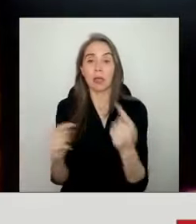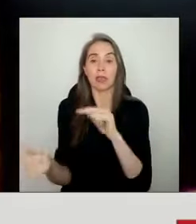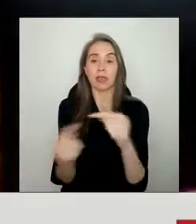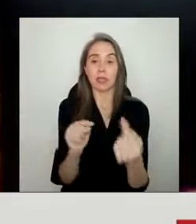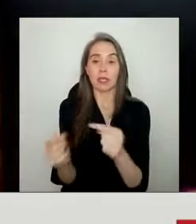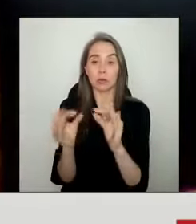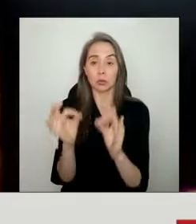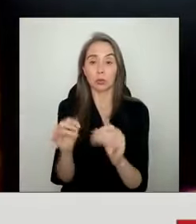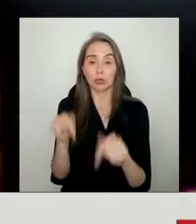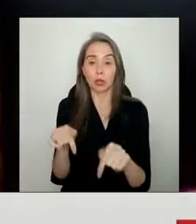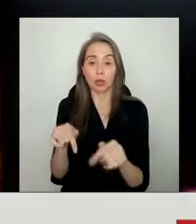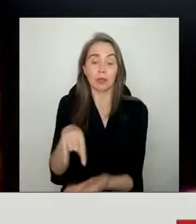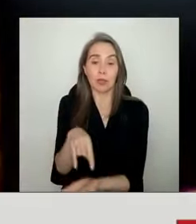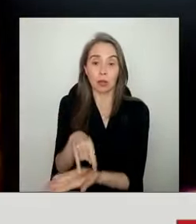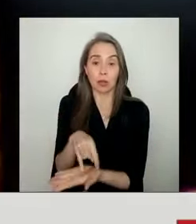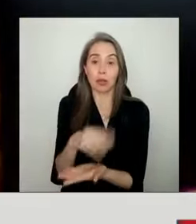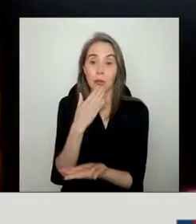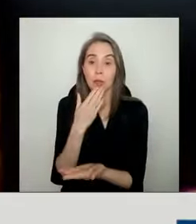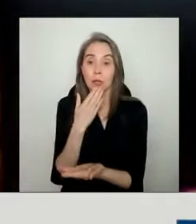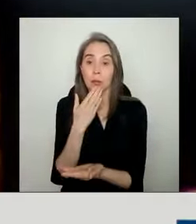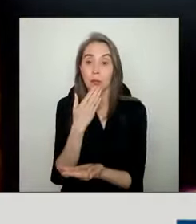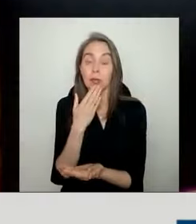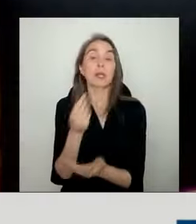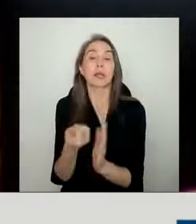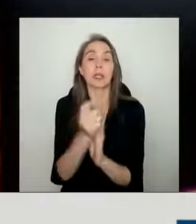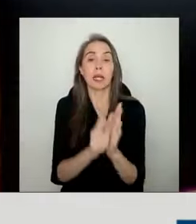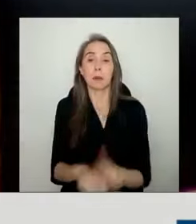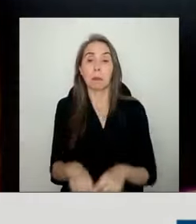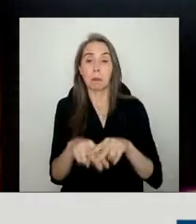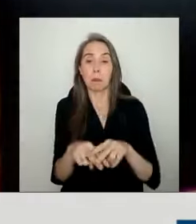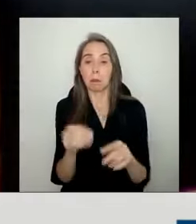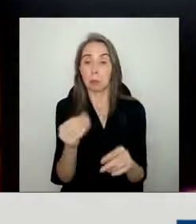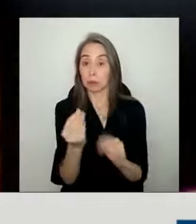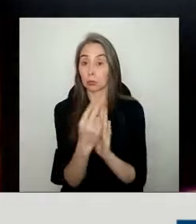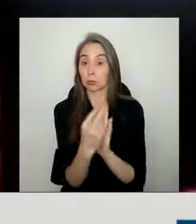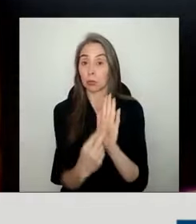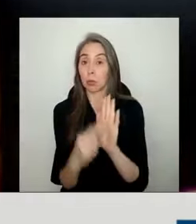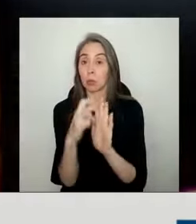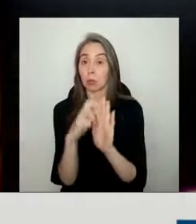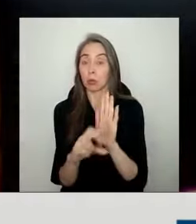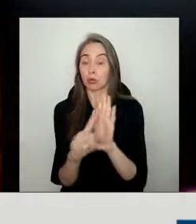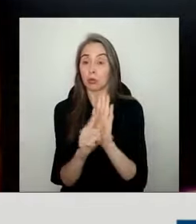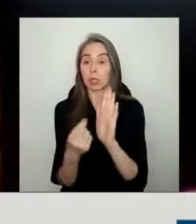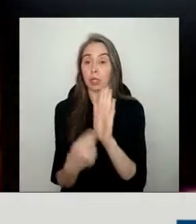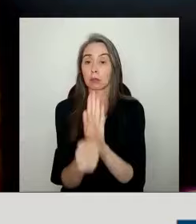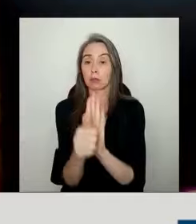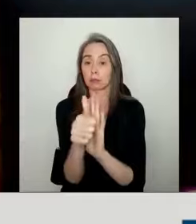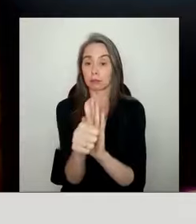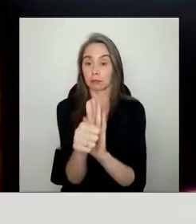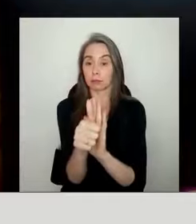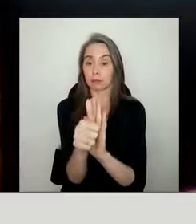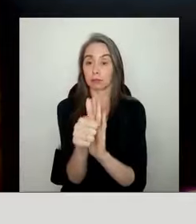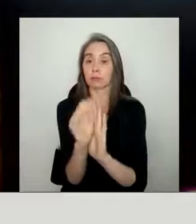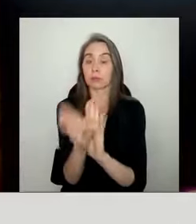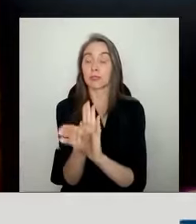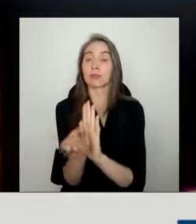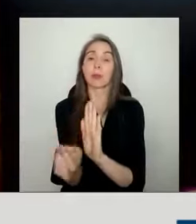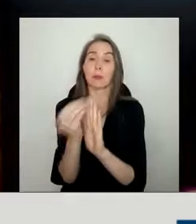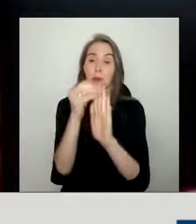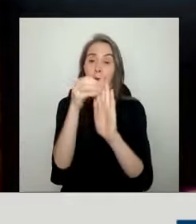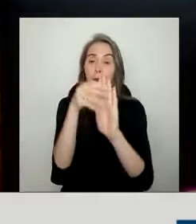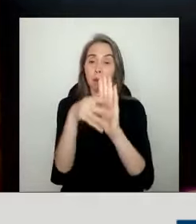den como también respecto al control presupuestario es un proyecto que va en el sentido correcto pero que debe fortalecerse aspectos que son